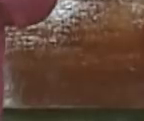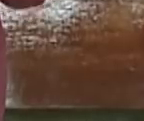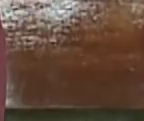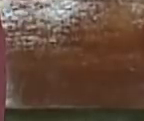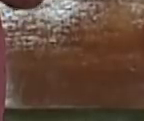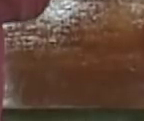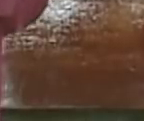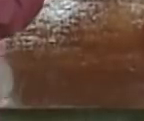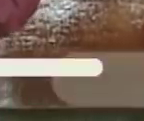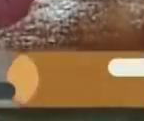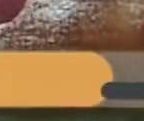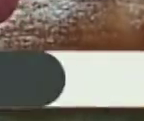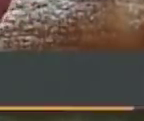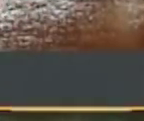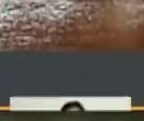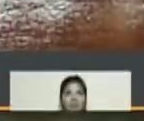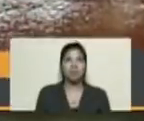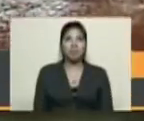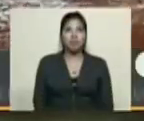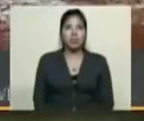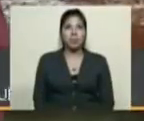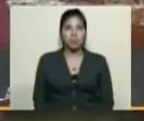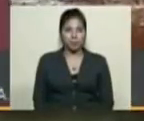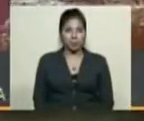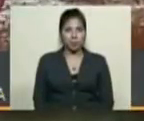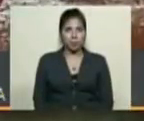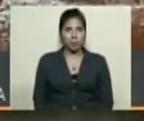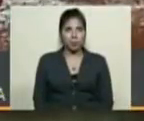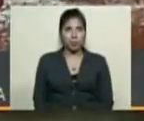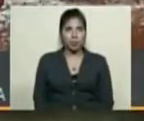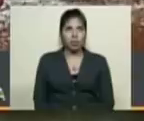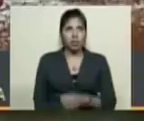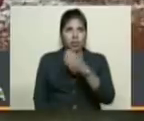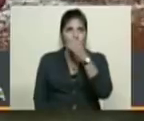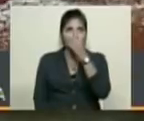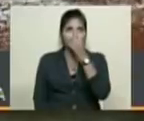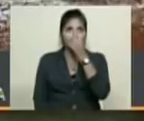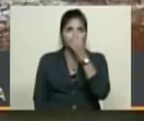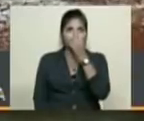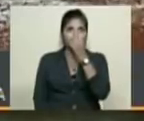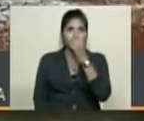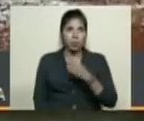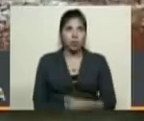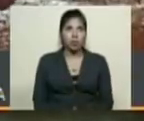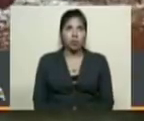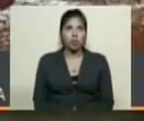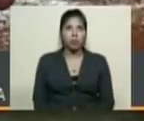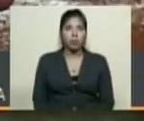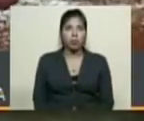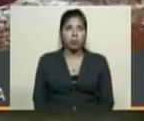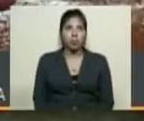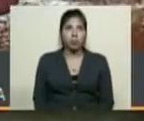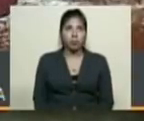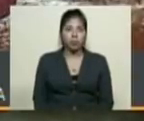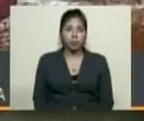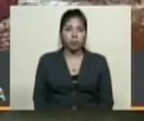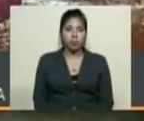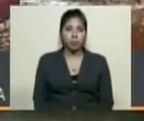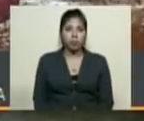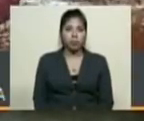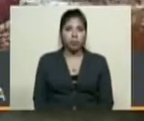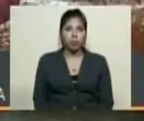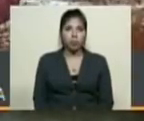nacionales e internacionales que están en esta breve rueda de